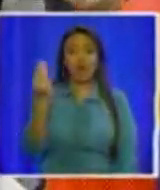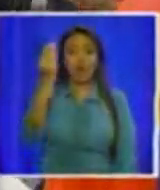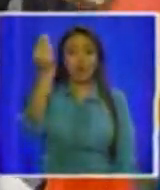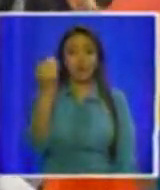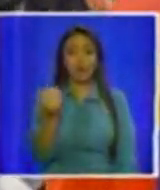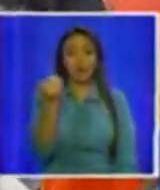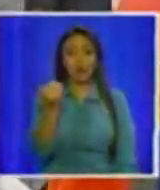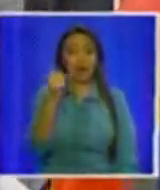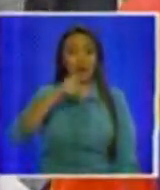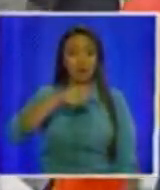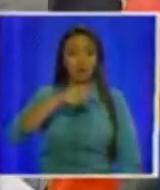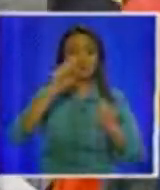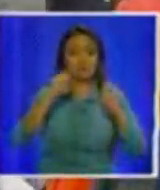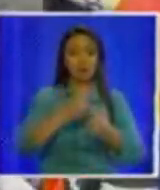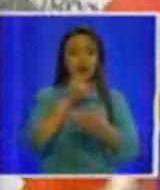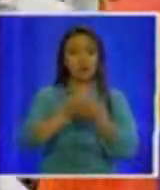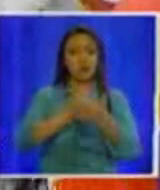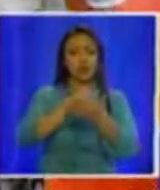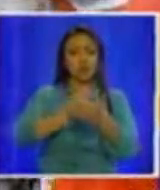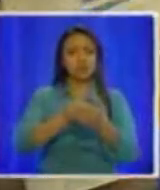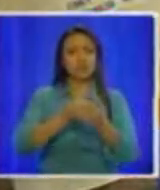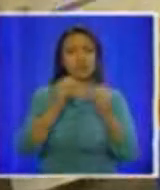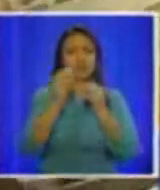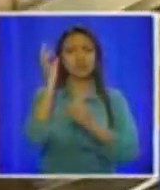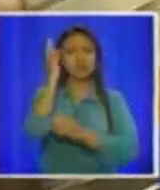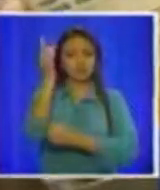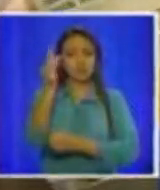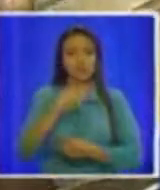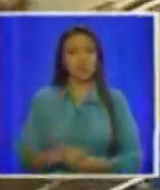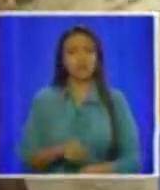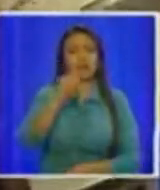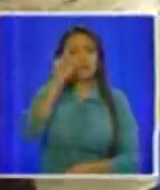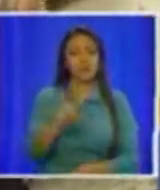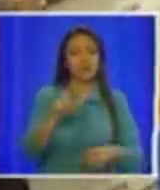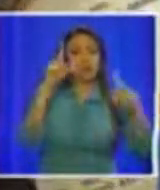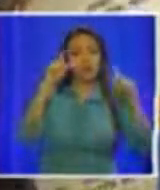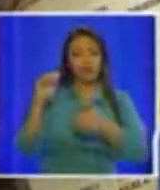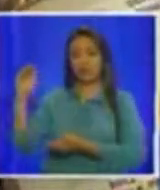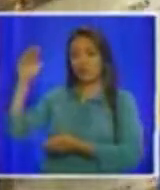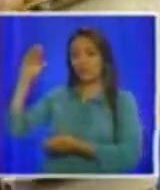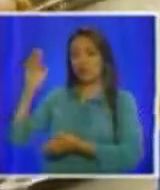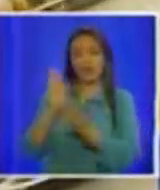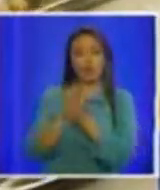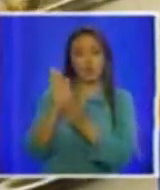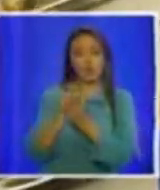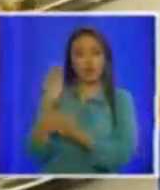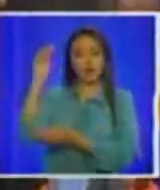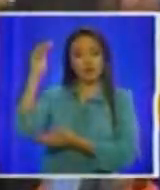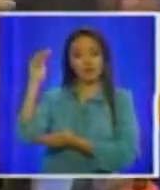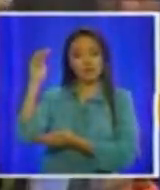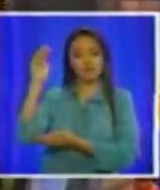ahora sigamos nuestro futuro. Que la gente se tome una fotito con la réplica.